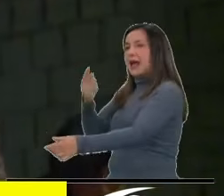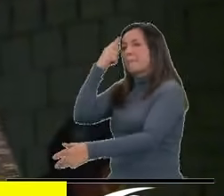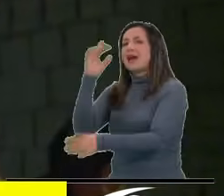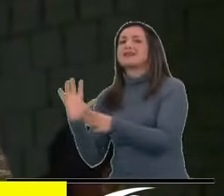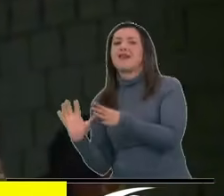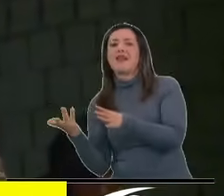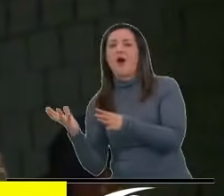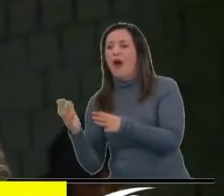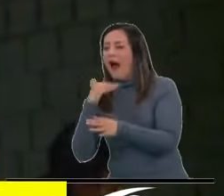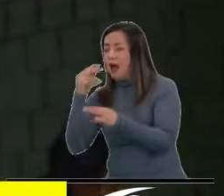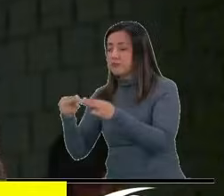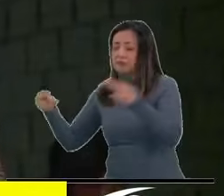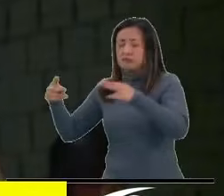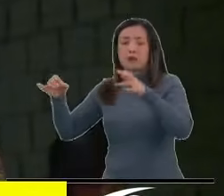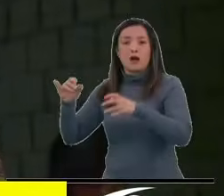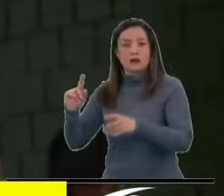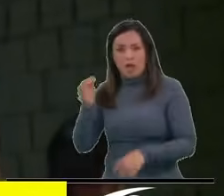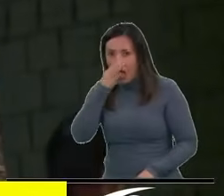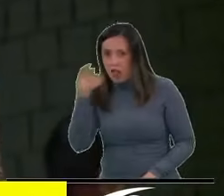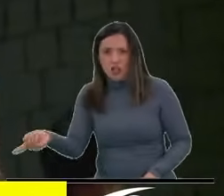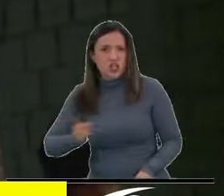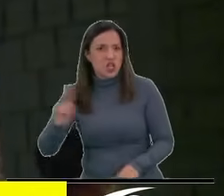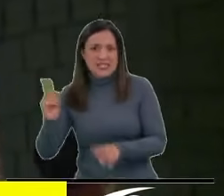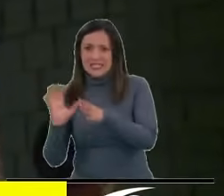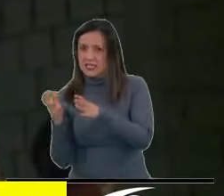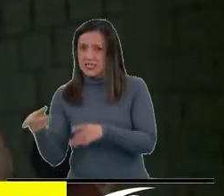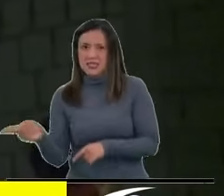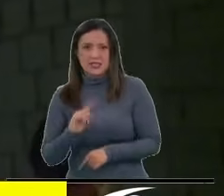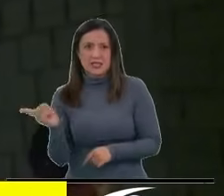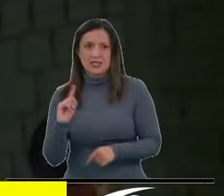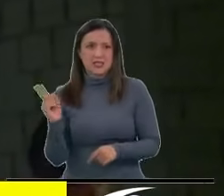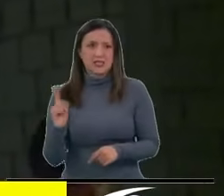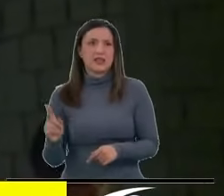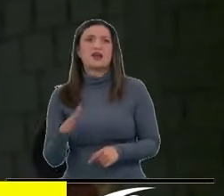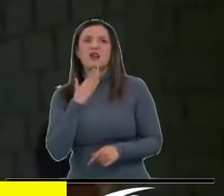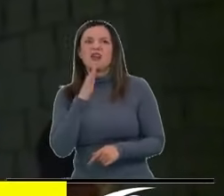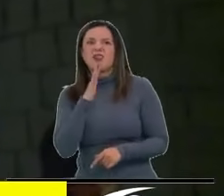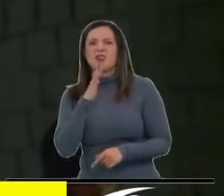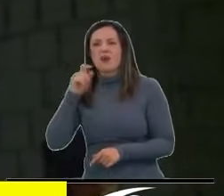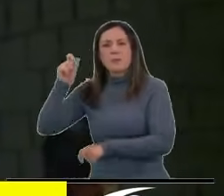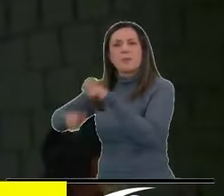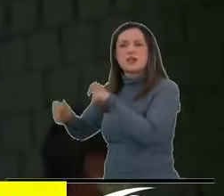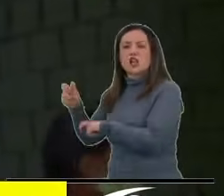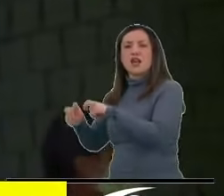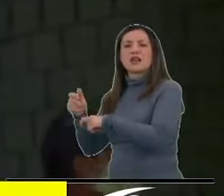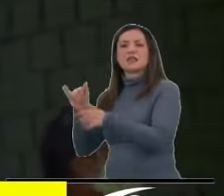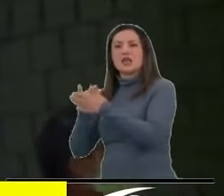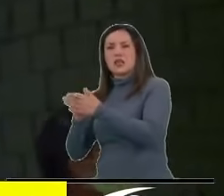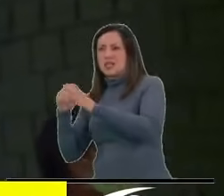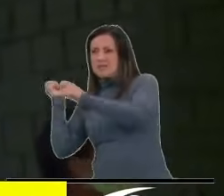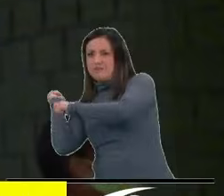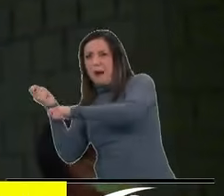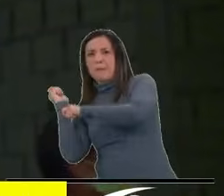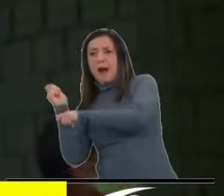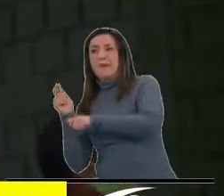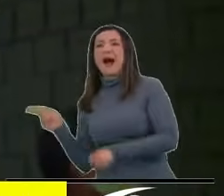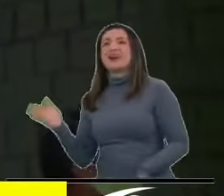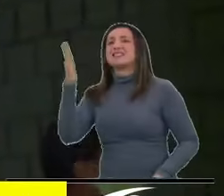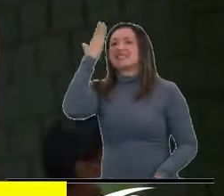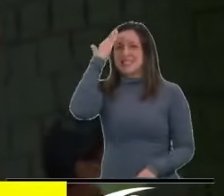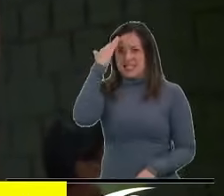que había hecho un corto, pero no era la lavadora que había hecho el corto. Había una gente de acá que están tumbando esto, como ellos